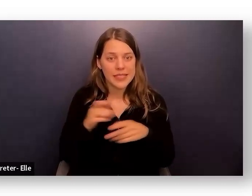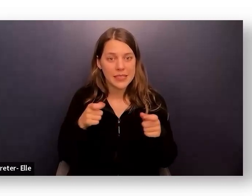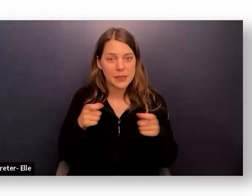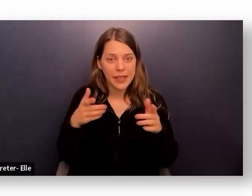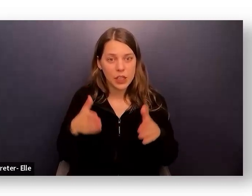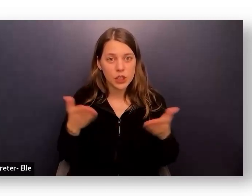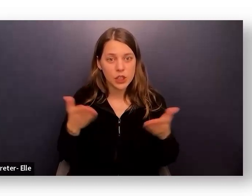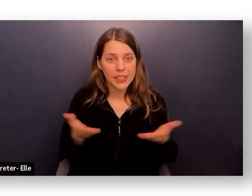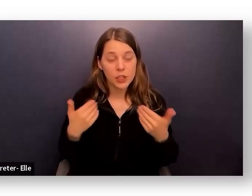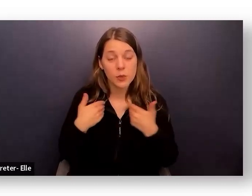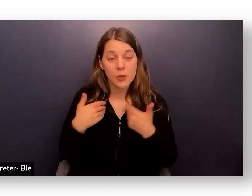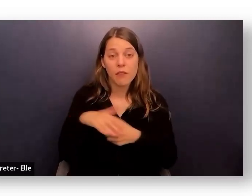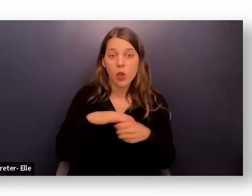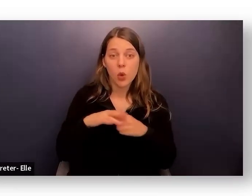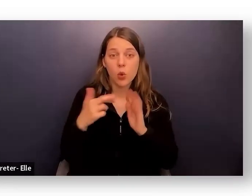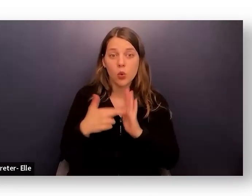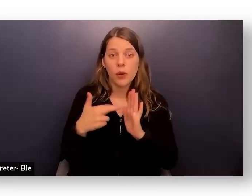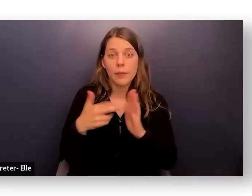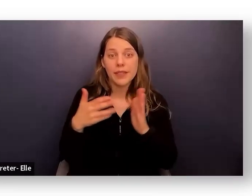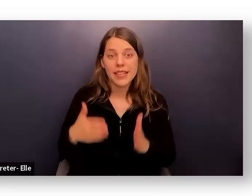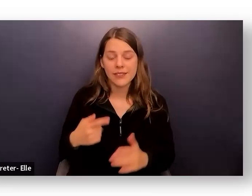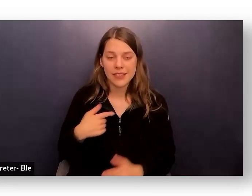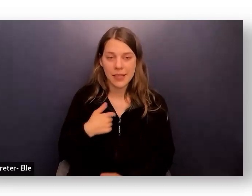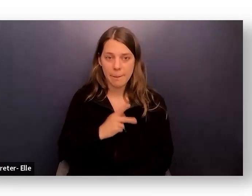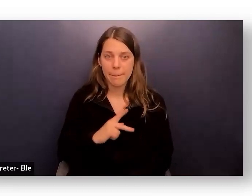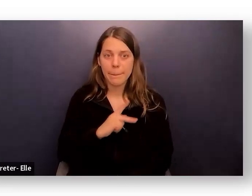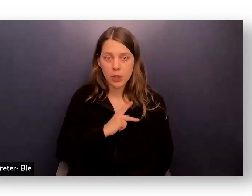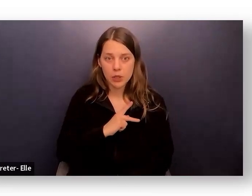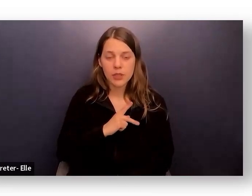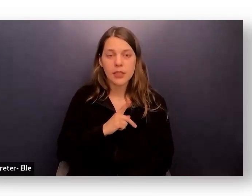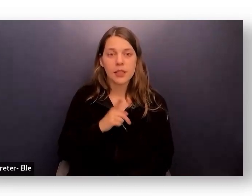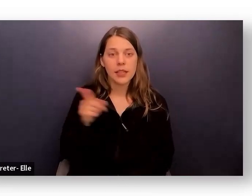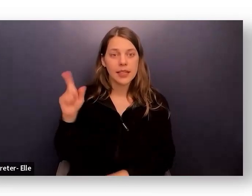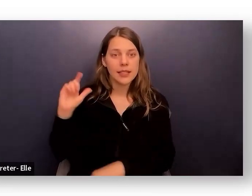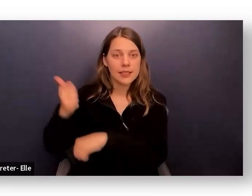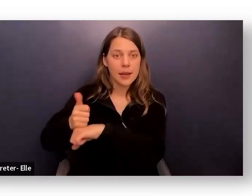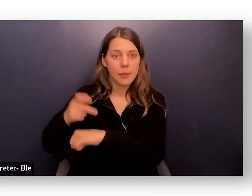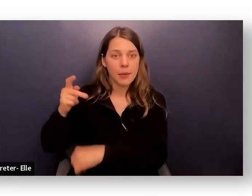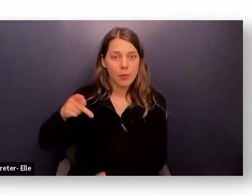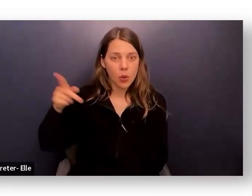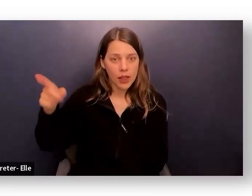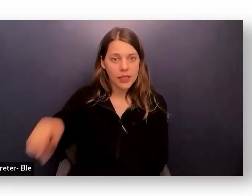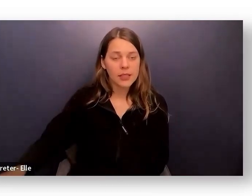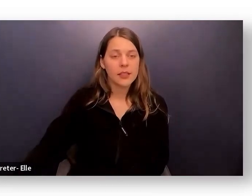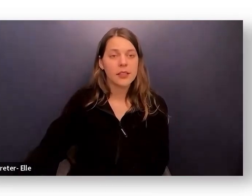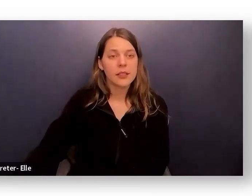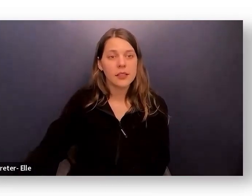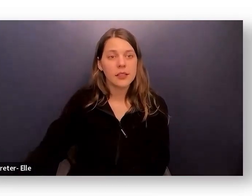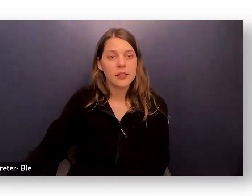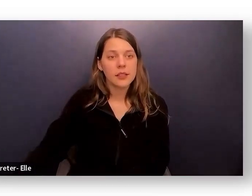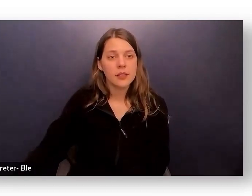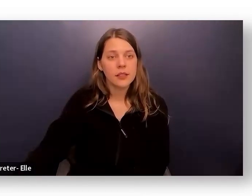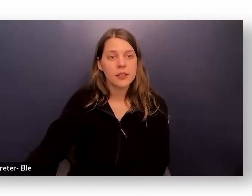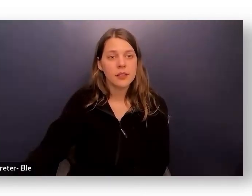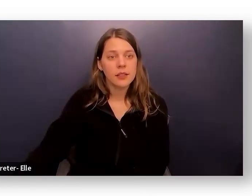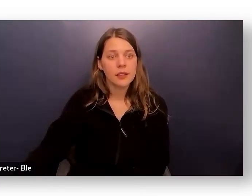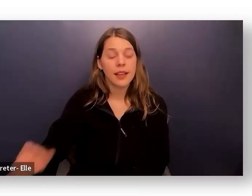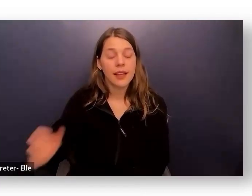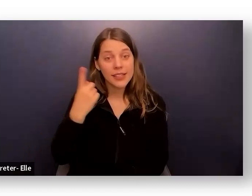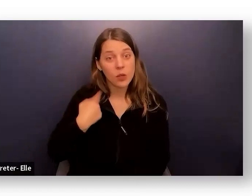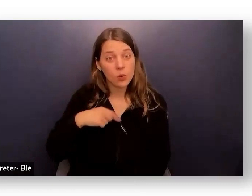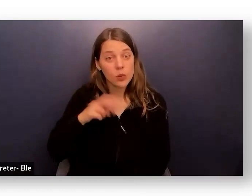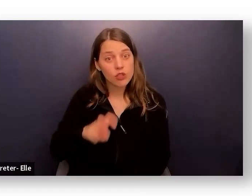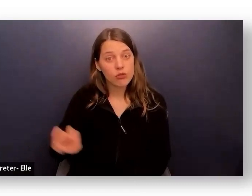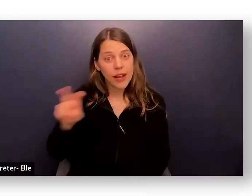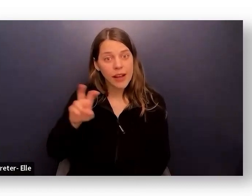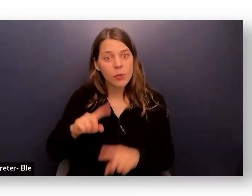También tenemos a gestión de emergencia y a representantes locales. Personalmente yo estoy en Portland, pero nosotros viajamos por todos